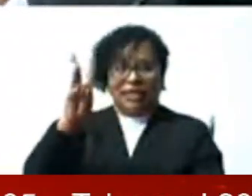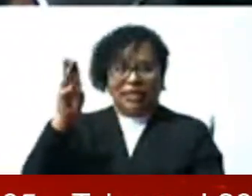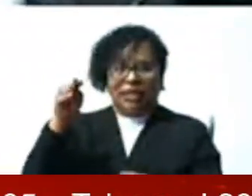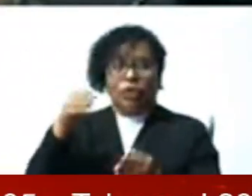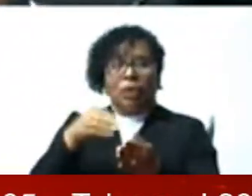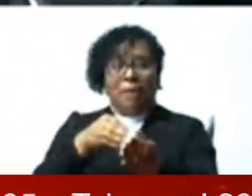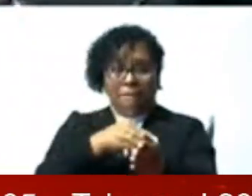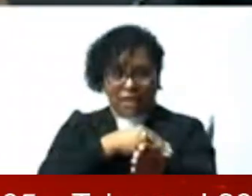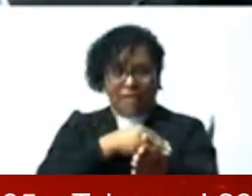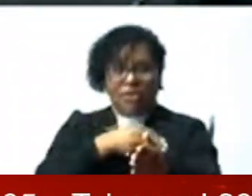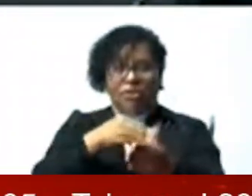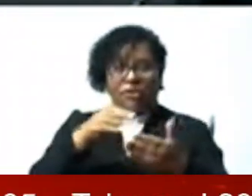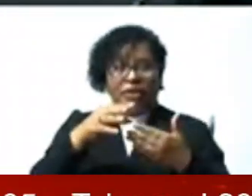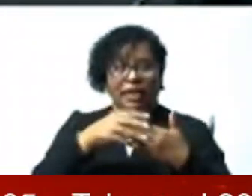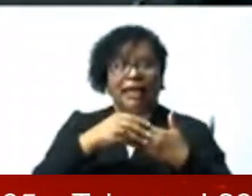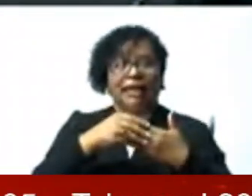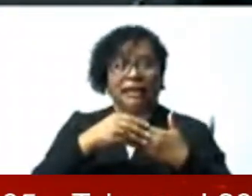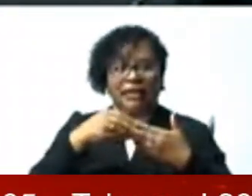se están dando